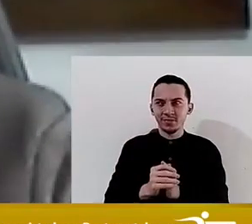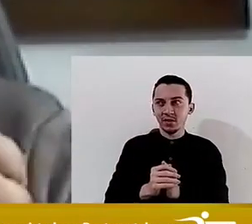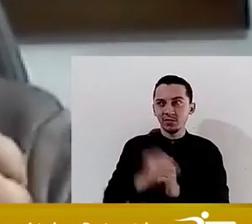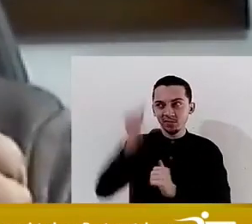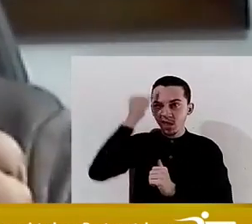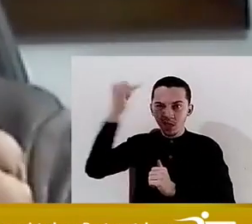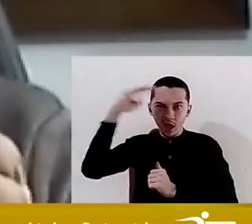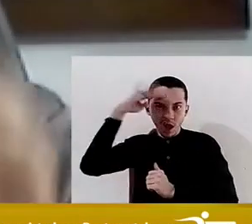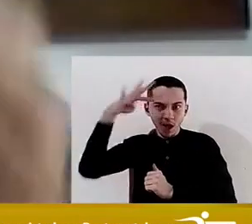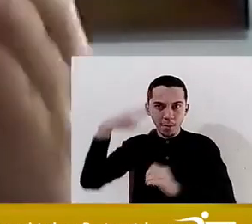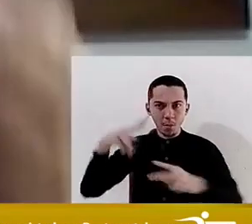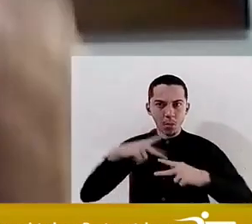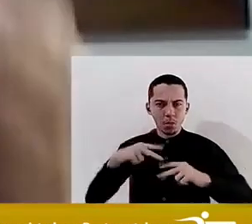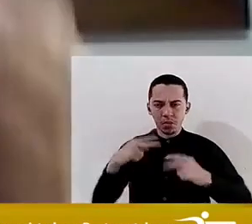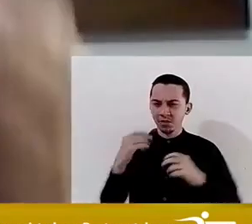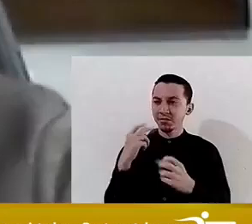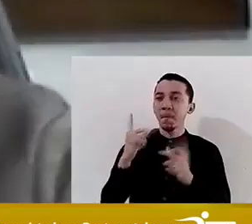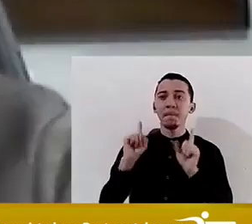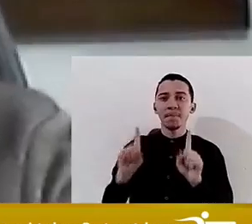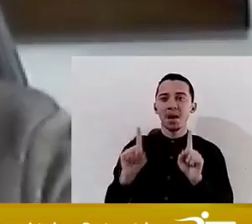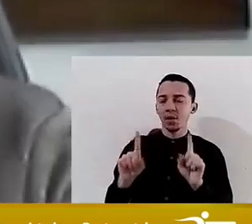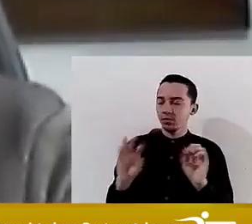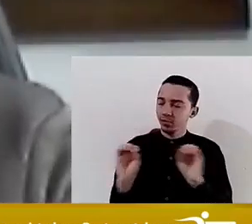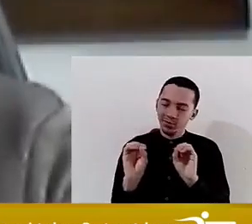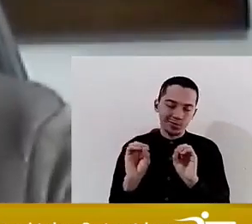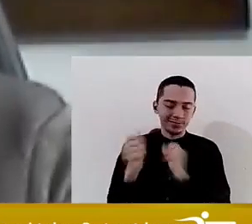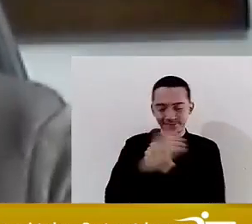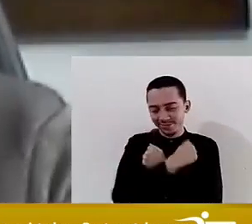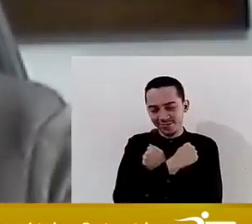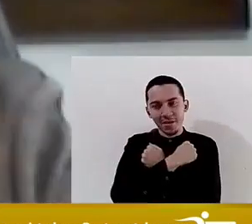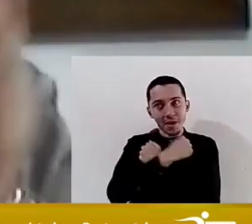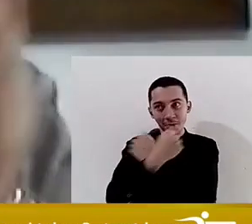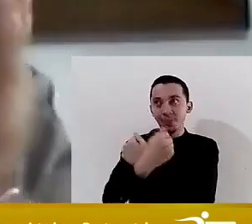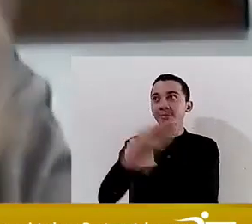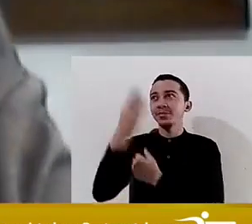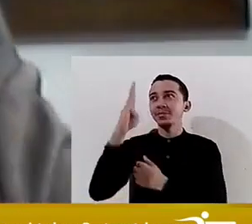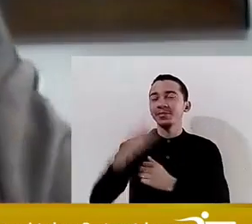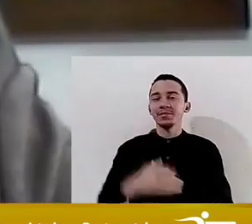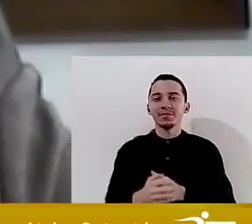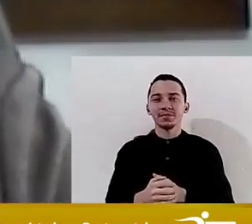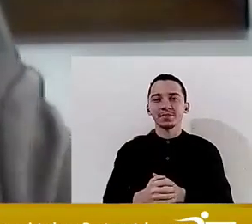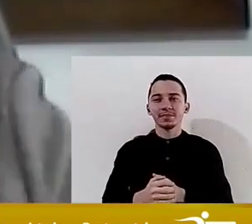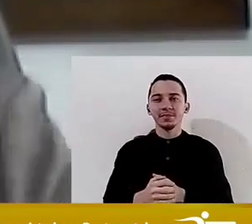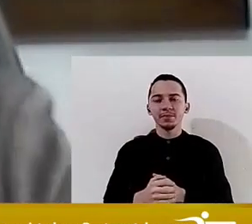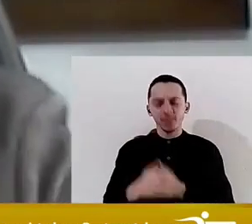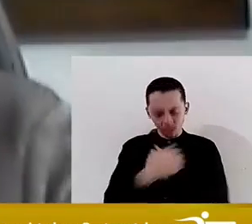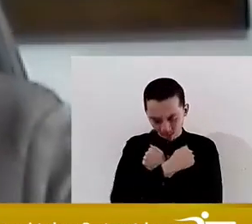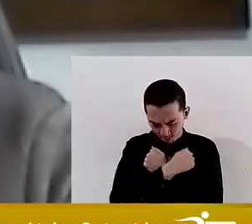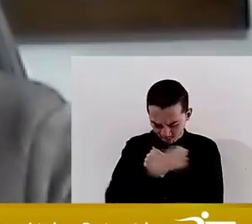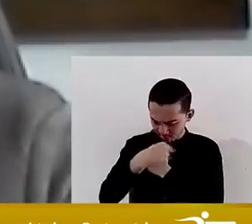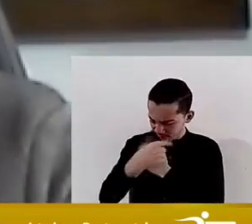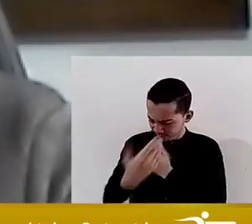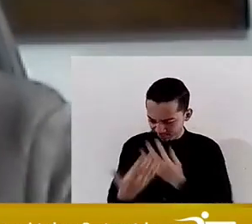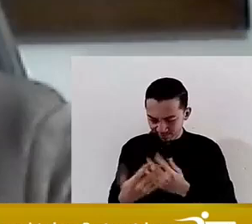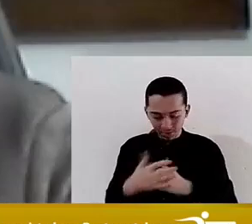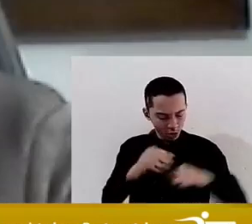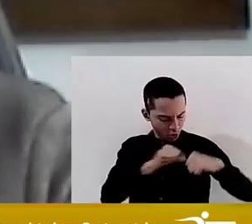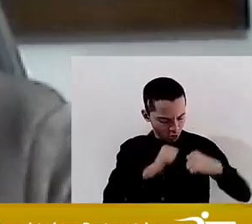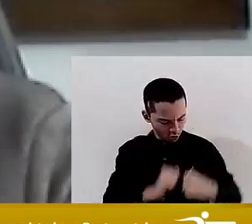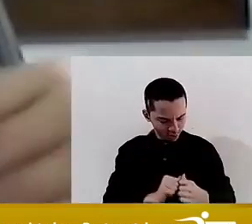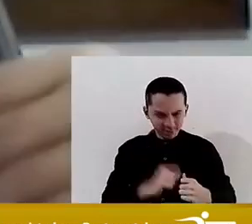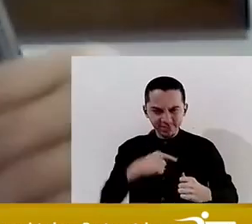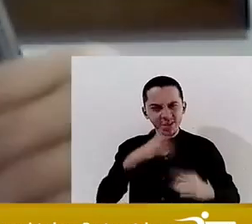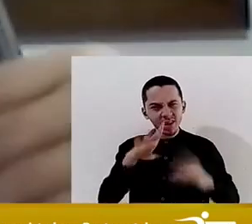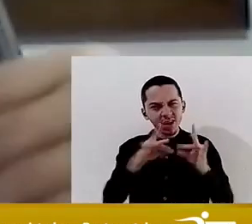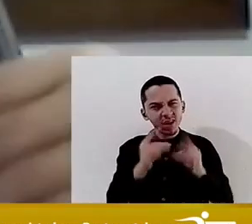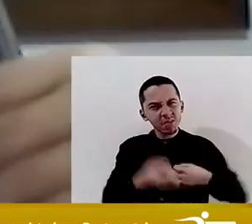Necesitamos amar a Dios. Y ese amor nacido de corazón puro es el que lleva a amar a